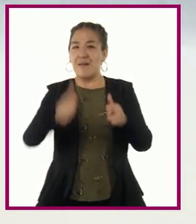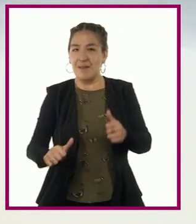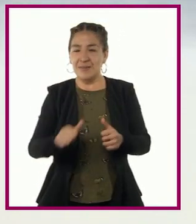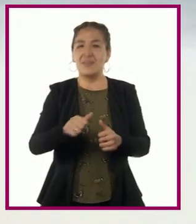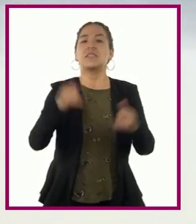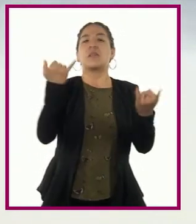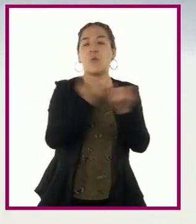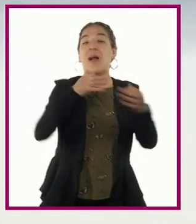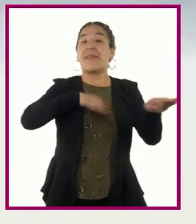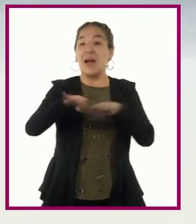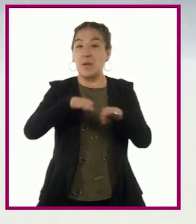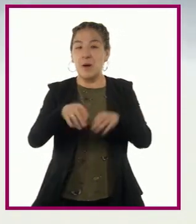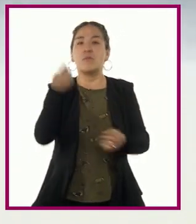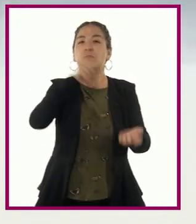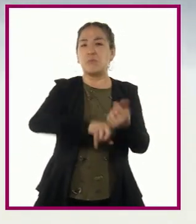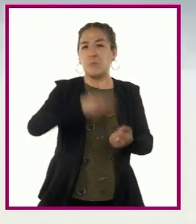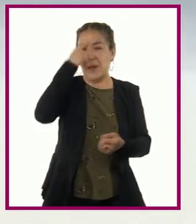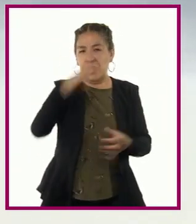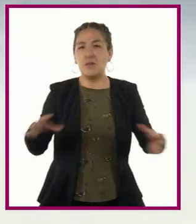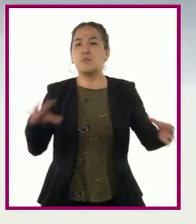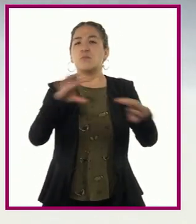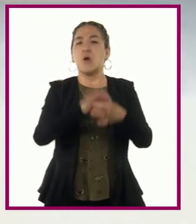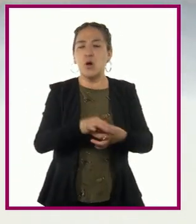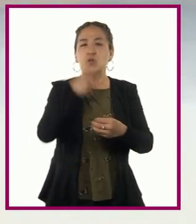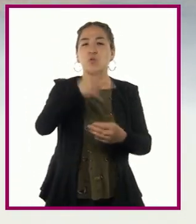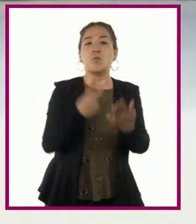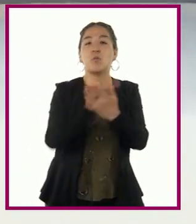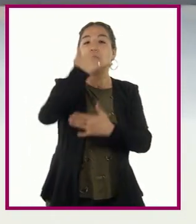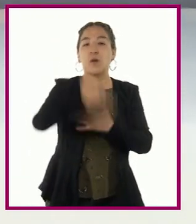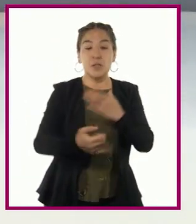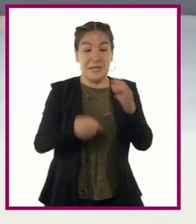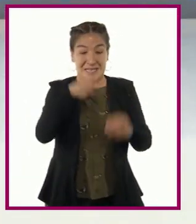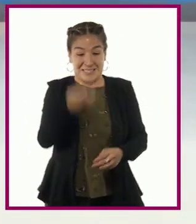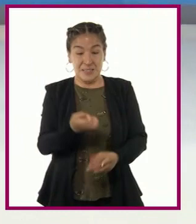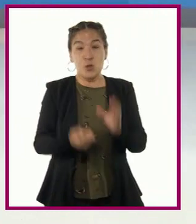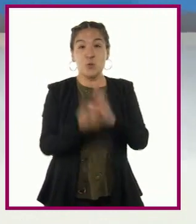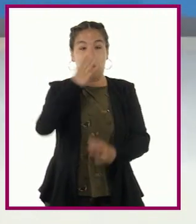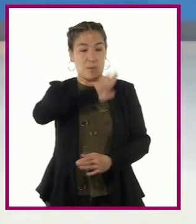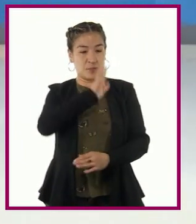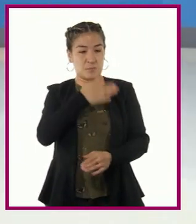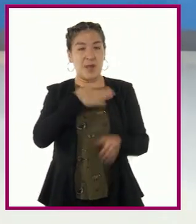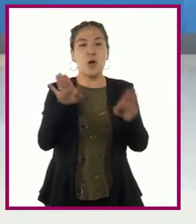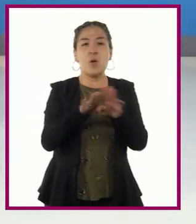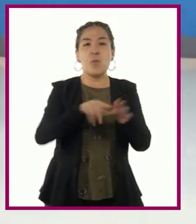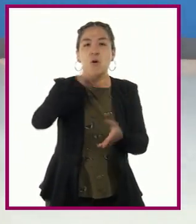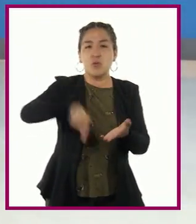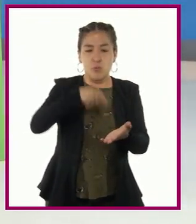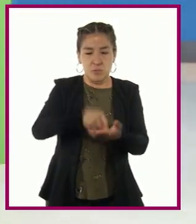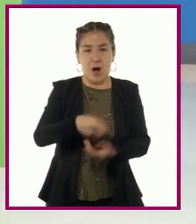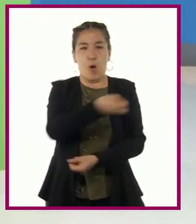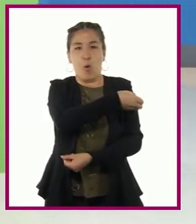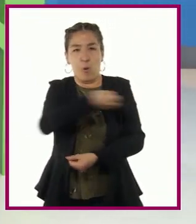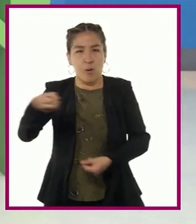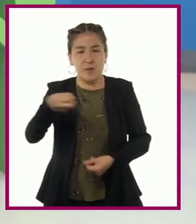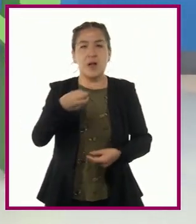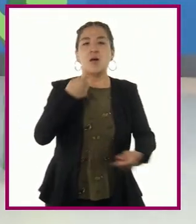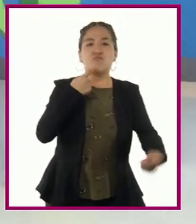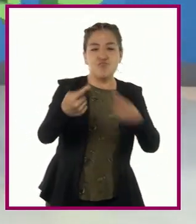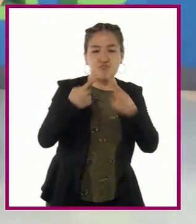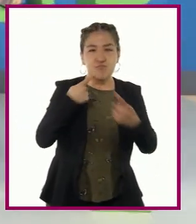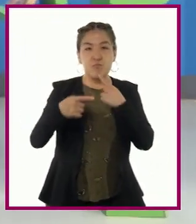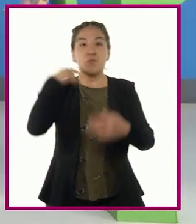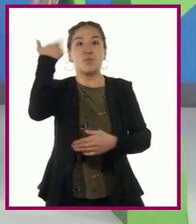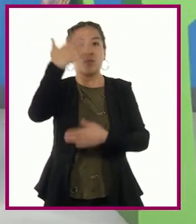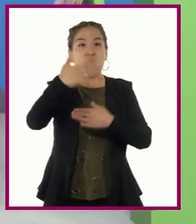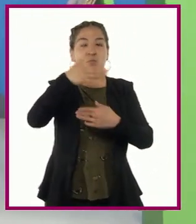industria. Los proyectos para convertir a la Nueva España en un territorio organizado, ordenado, próspero y